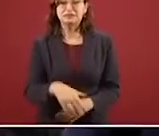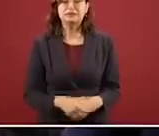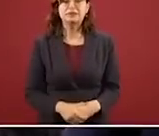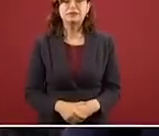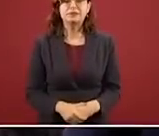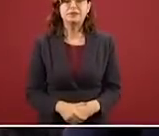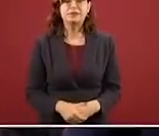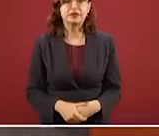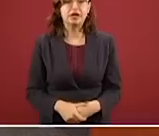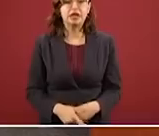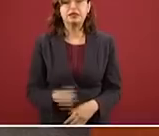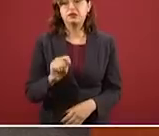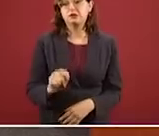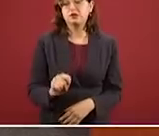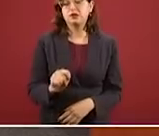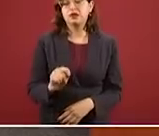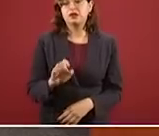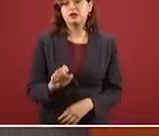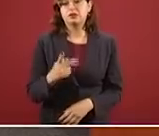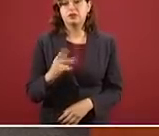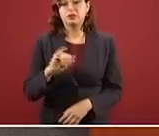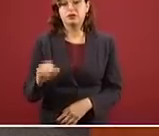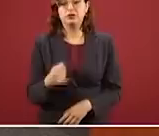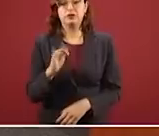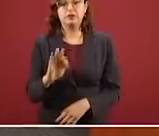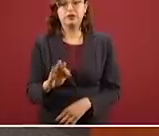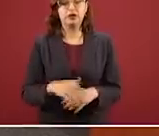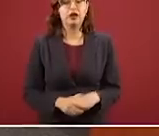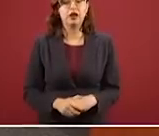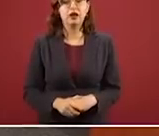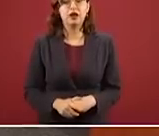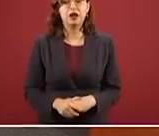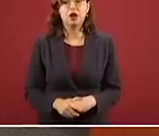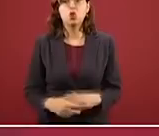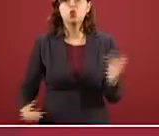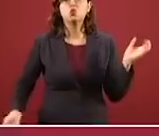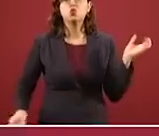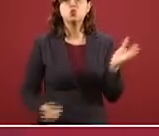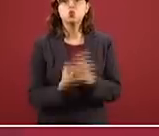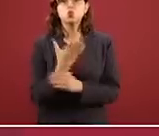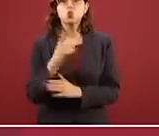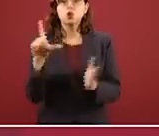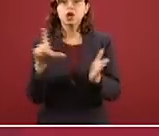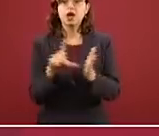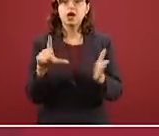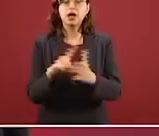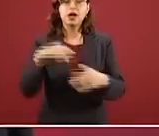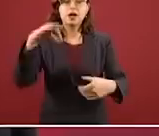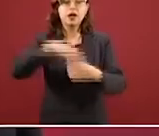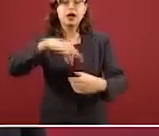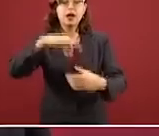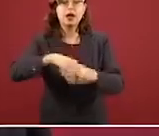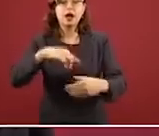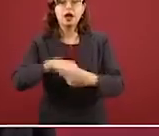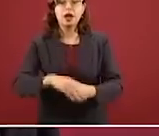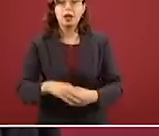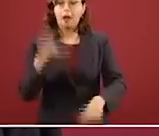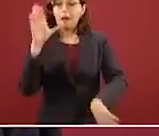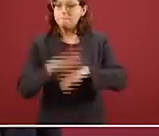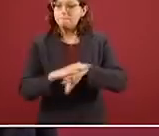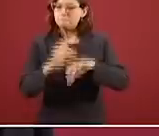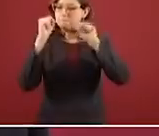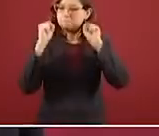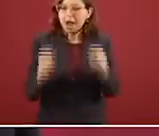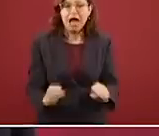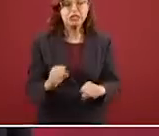el Tribunal Electoral, ahora está lloviendo que nueva credencial de elector, que va a tener más